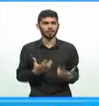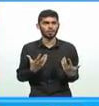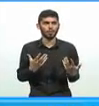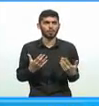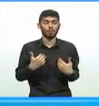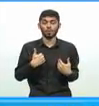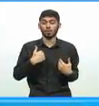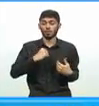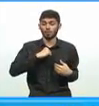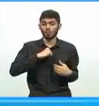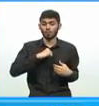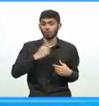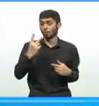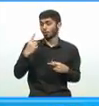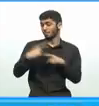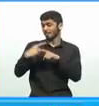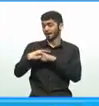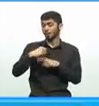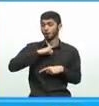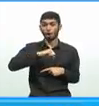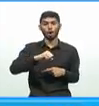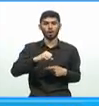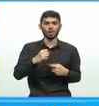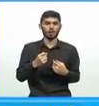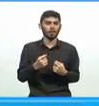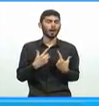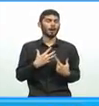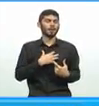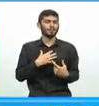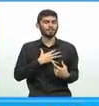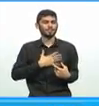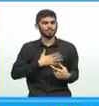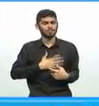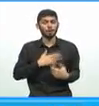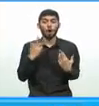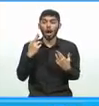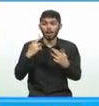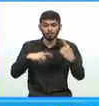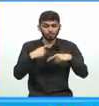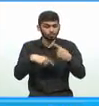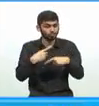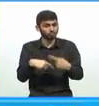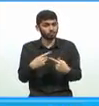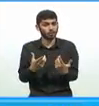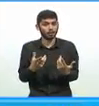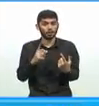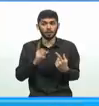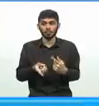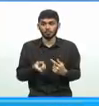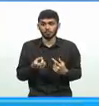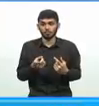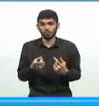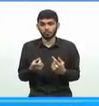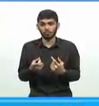convertir en los últimos dos partidos ayudó en eso y bueno Esperemos seguir de esta manera sobre todo ayudando para que el